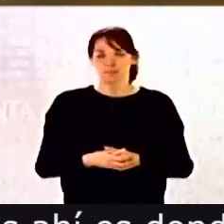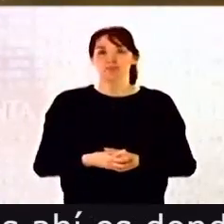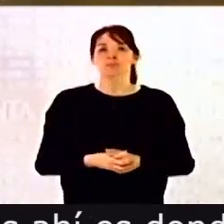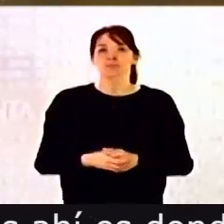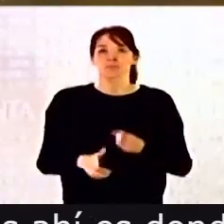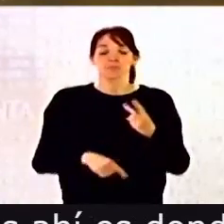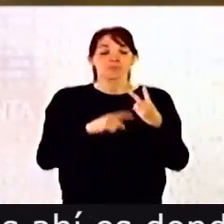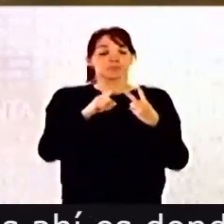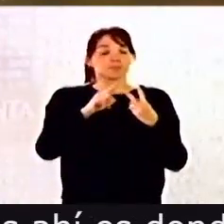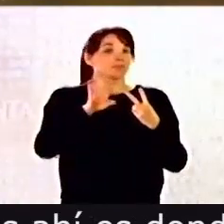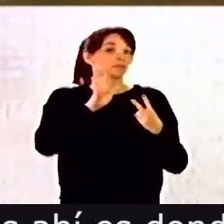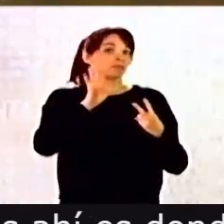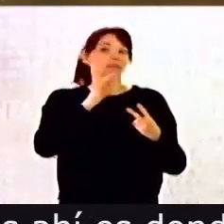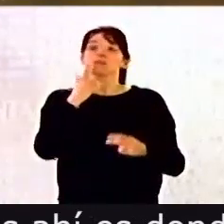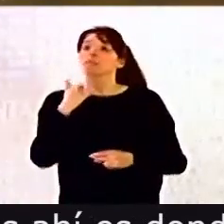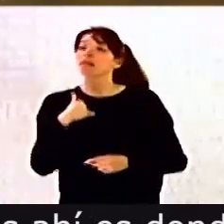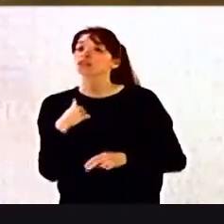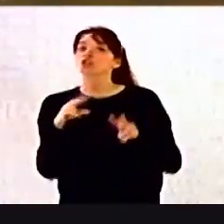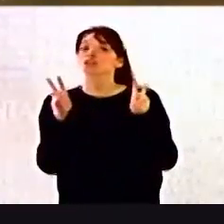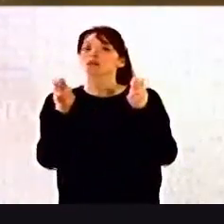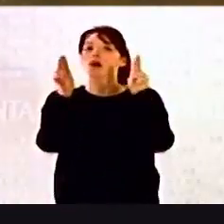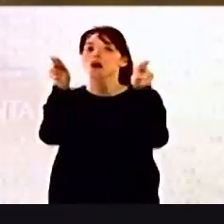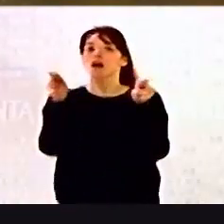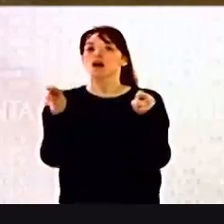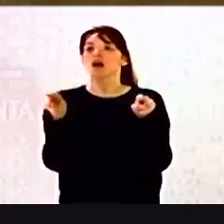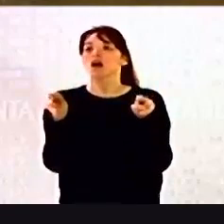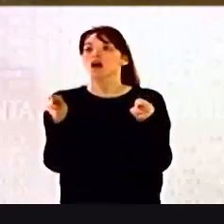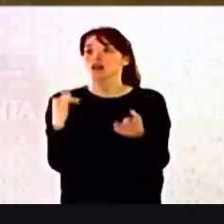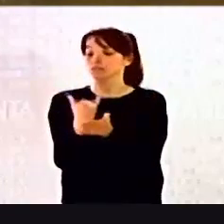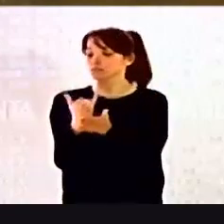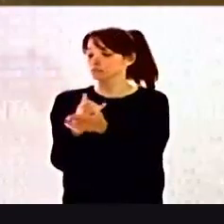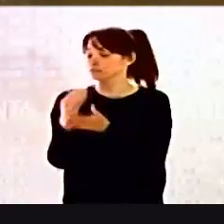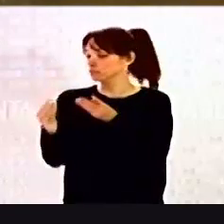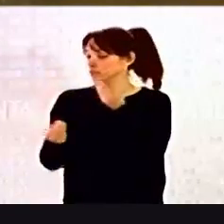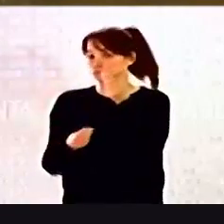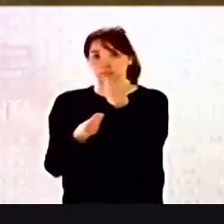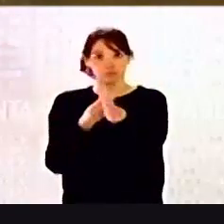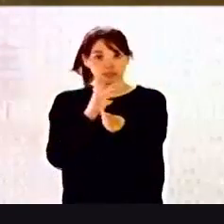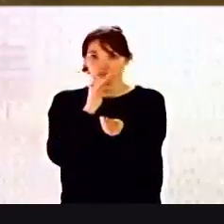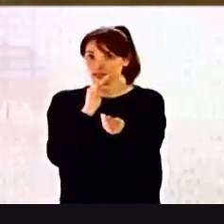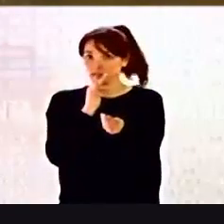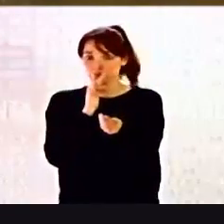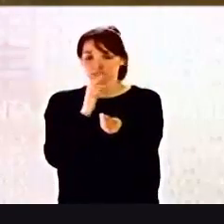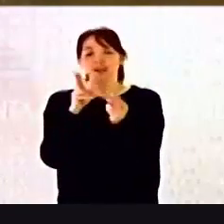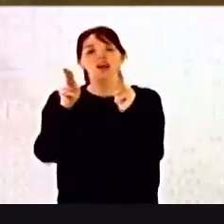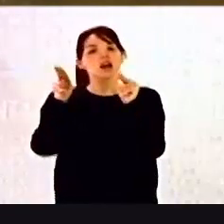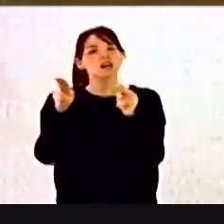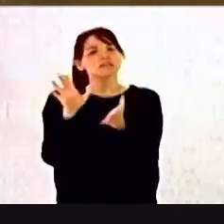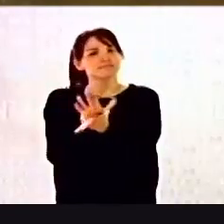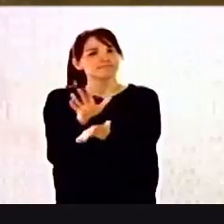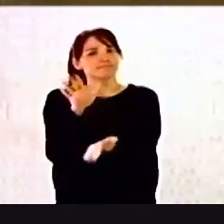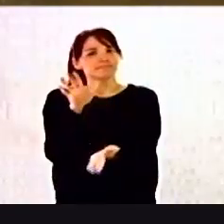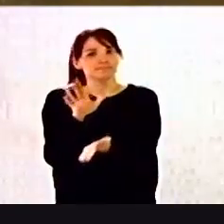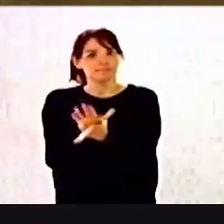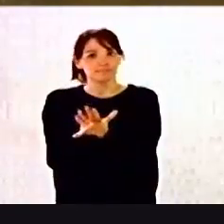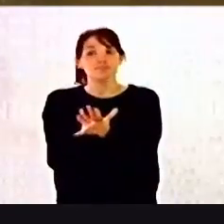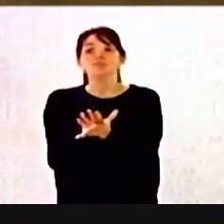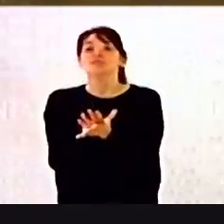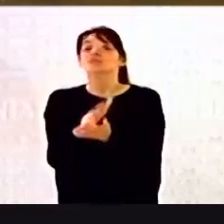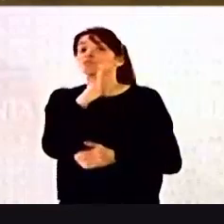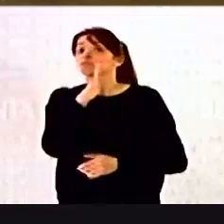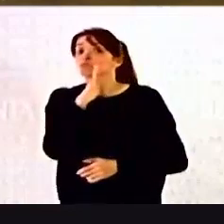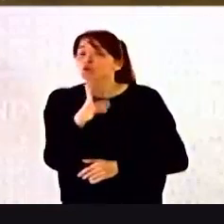Con respecto a lo que comentaba de las residencias donde todavía no se han hecho, que las residencias estén tranquilas, porque